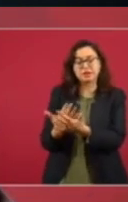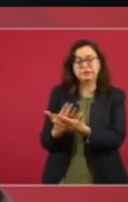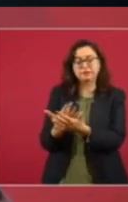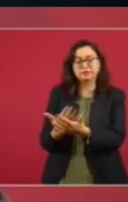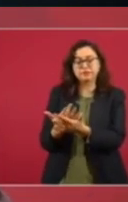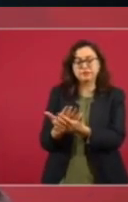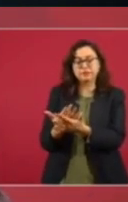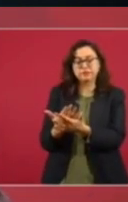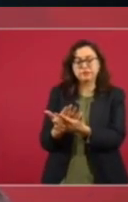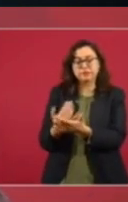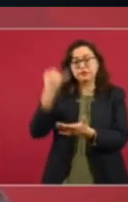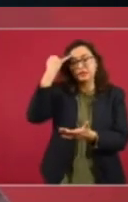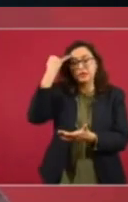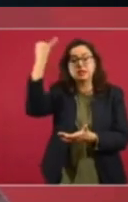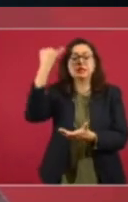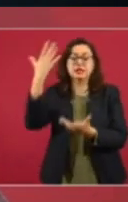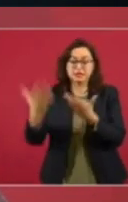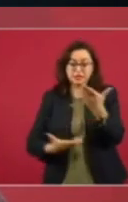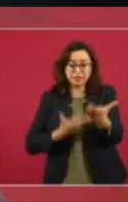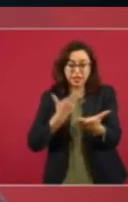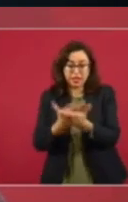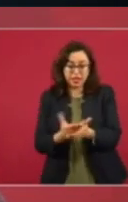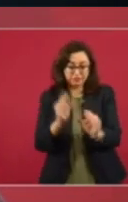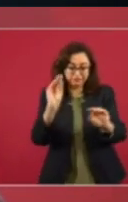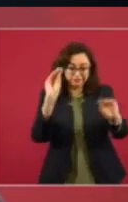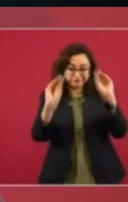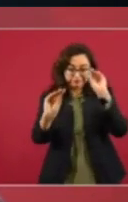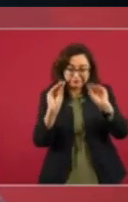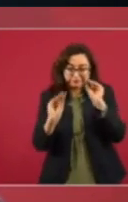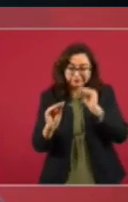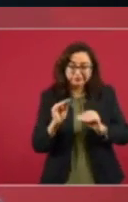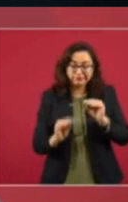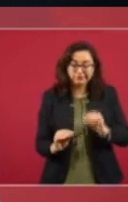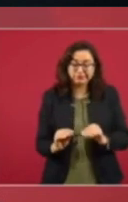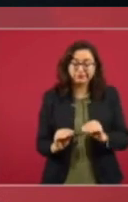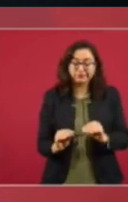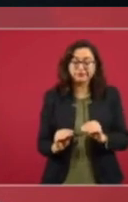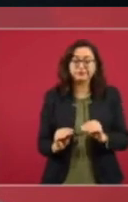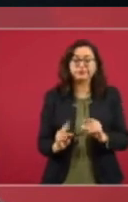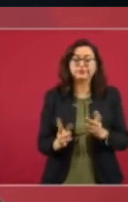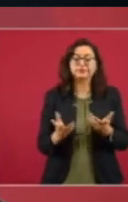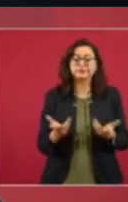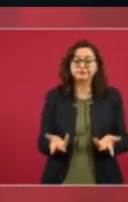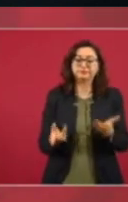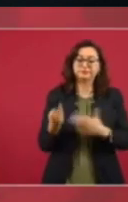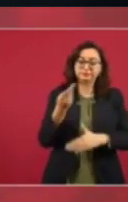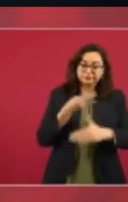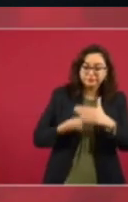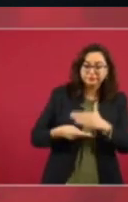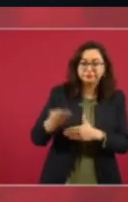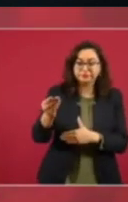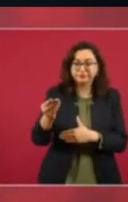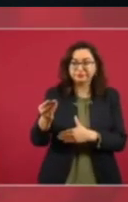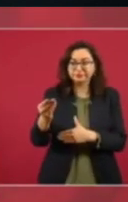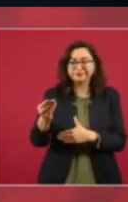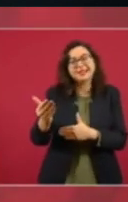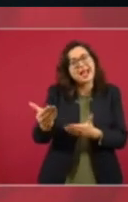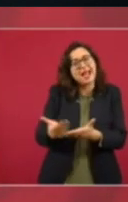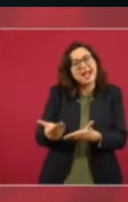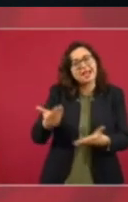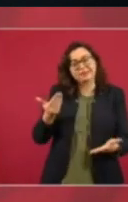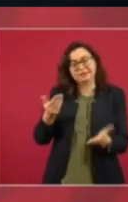de modo que la iniciativa que están analizando puede ser mejorada,